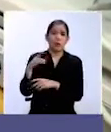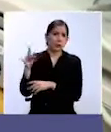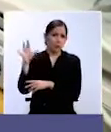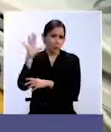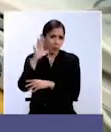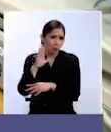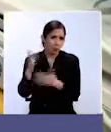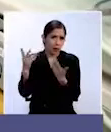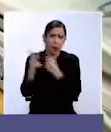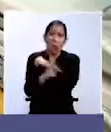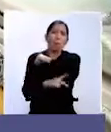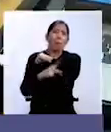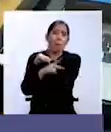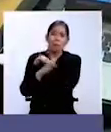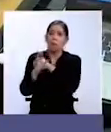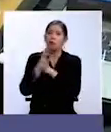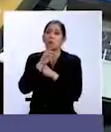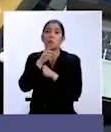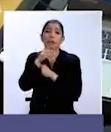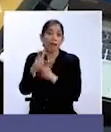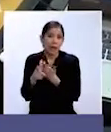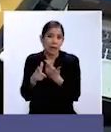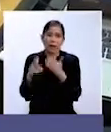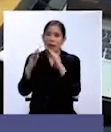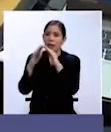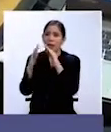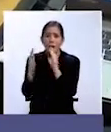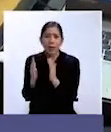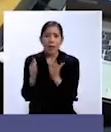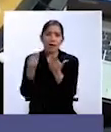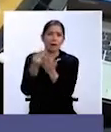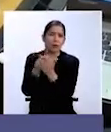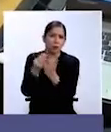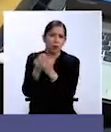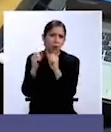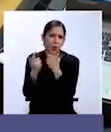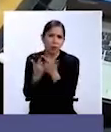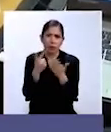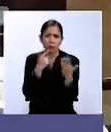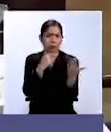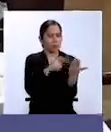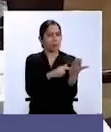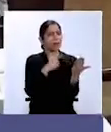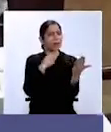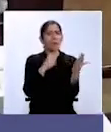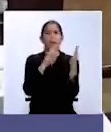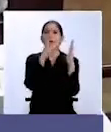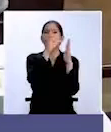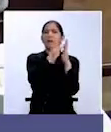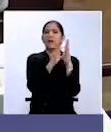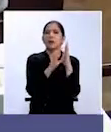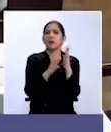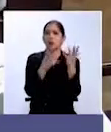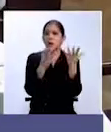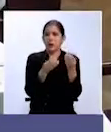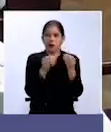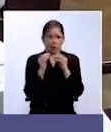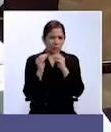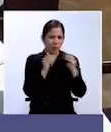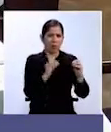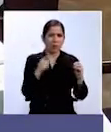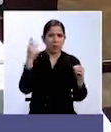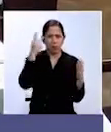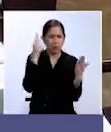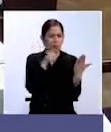vista social, económico y de vivienda, sino que el objetivo está en posicionar una estructura política. ¿Qué opinión más triste?